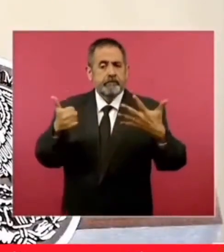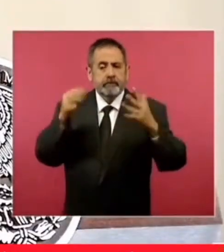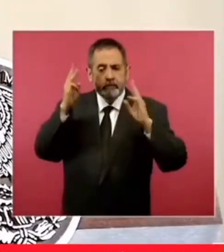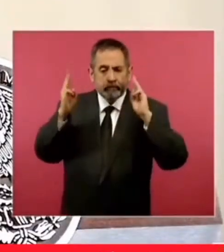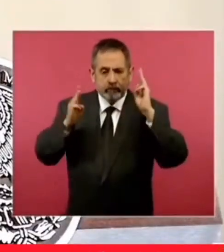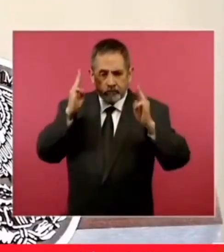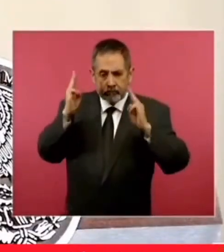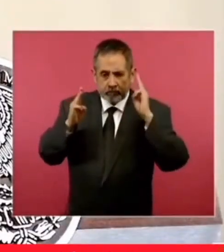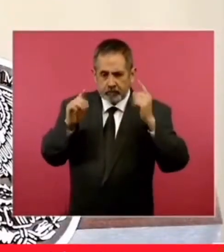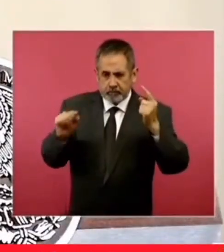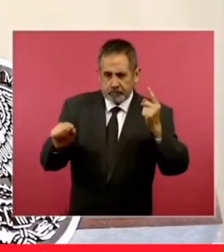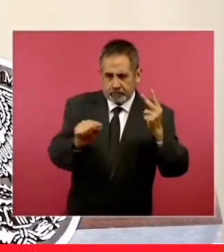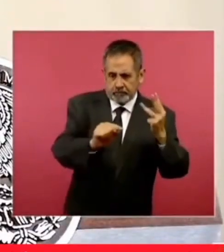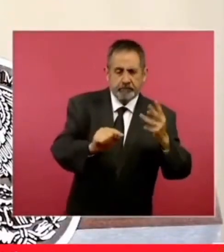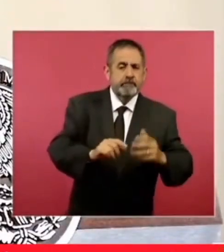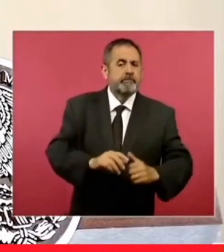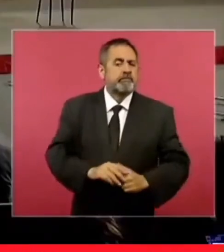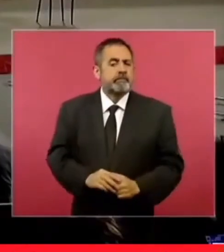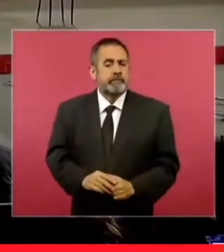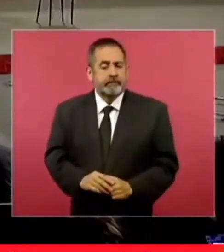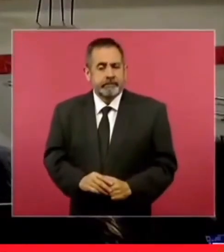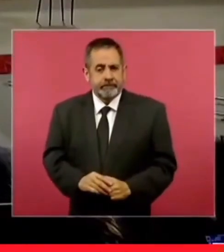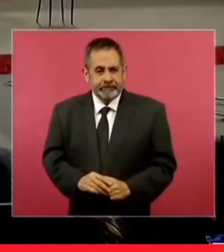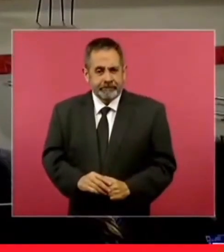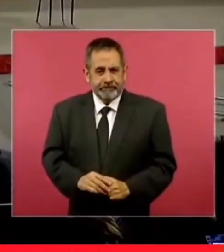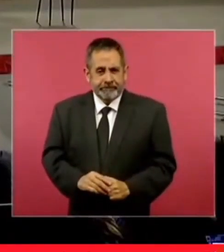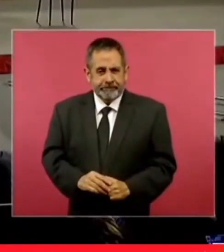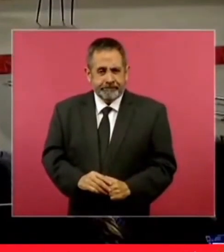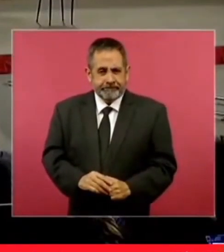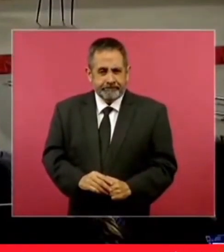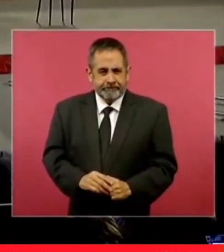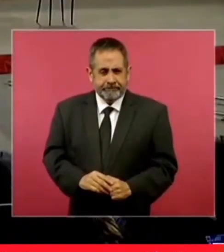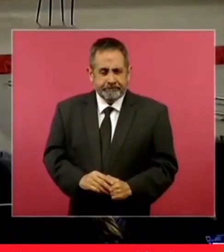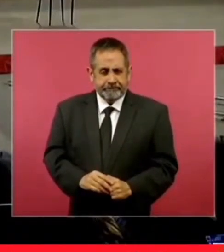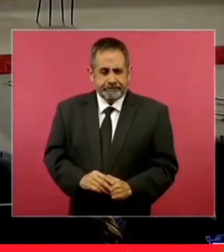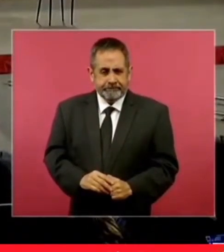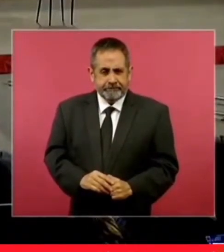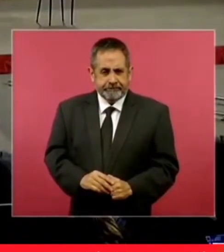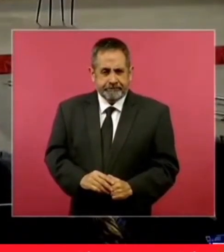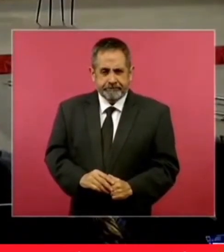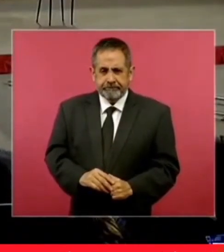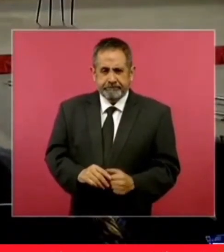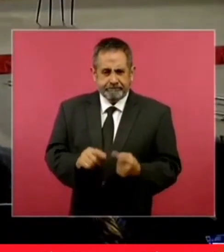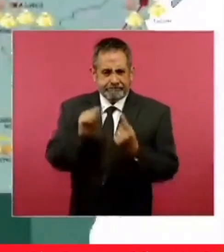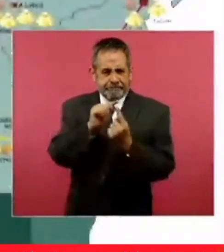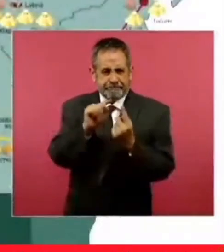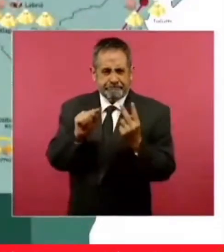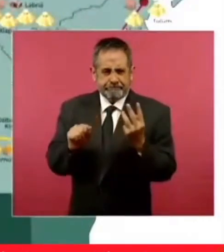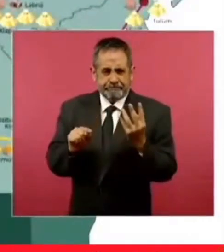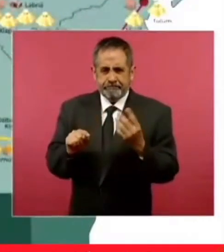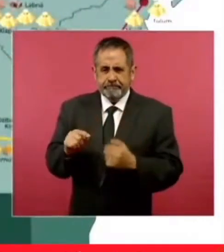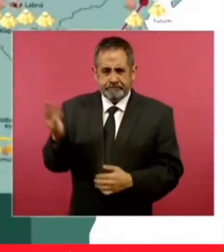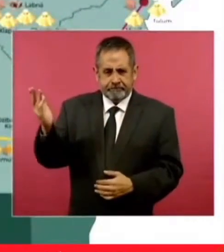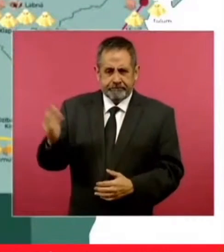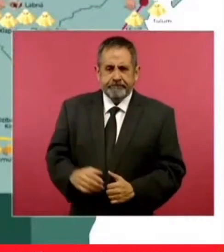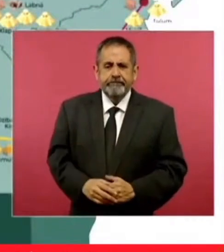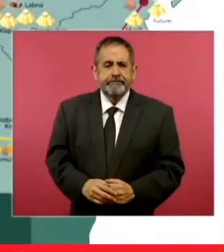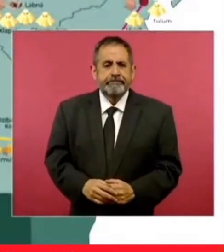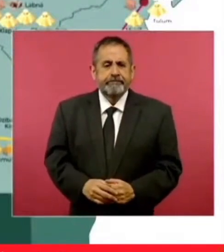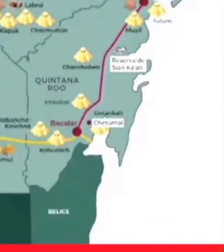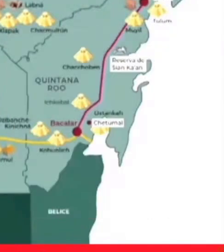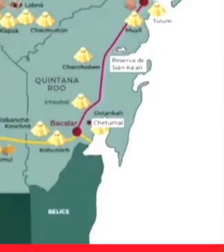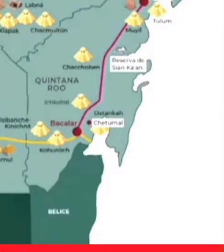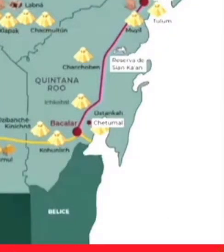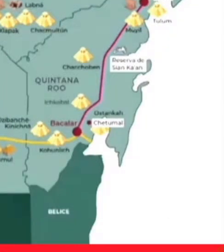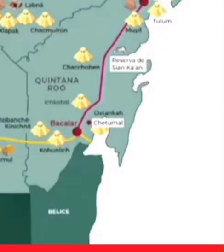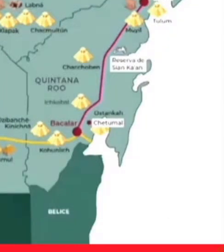de sitio en Palenque, Sibichaltún, en Cabá, en donde vamos a tener el Museo de la Ruta PUC,